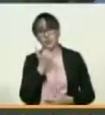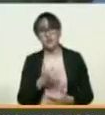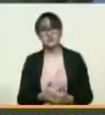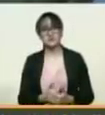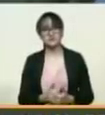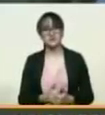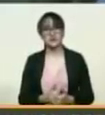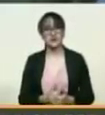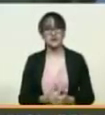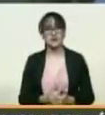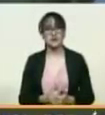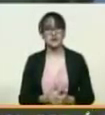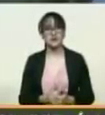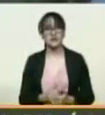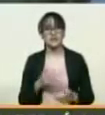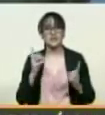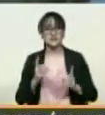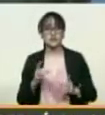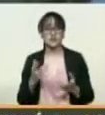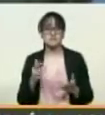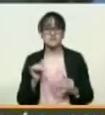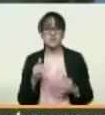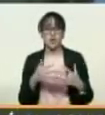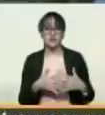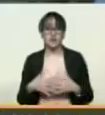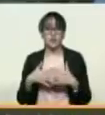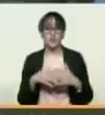decisiones que ha tomado el gobierno de Estados Unidos,